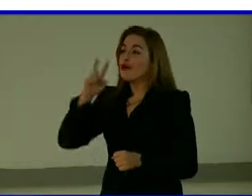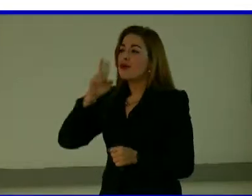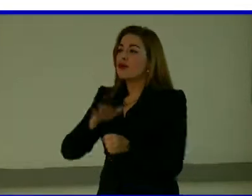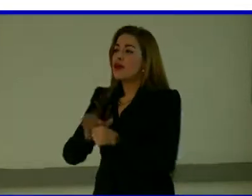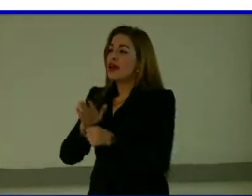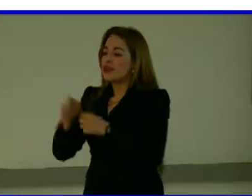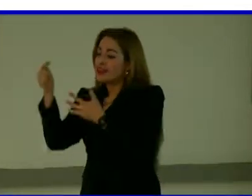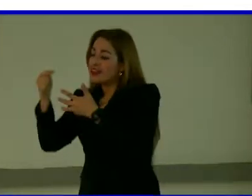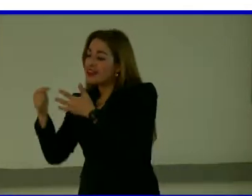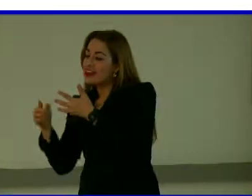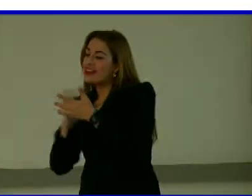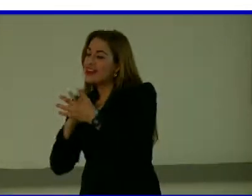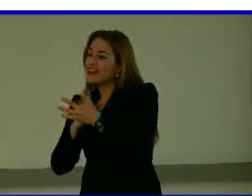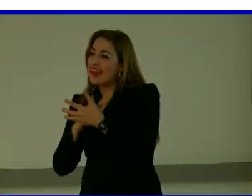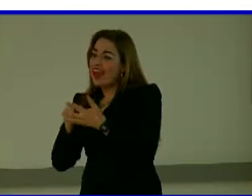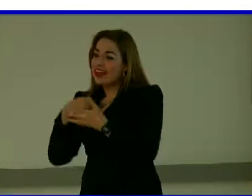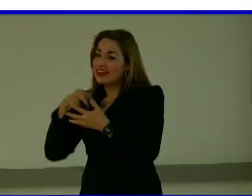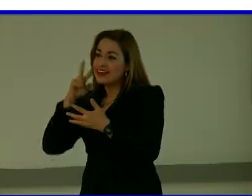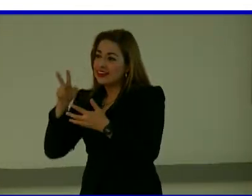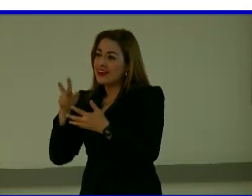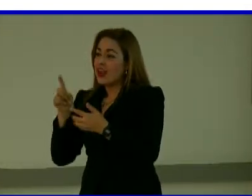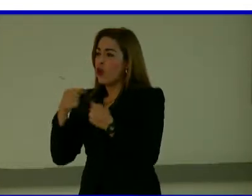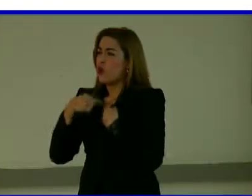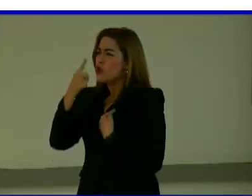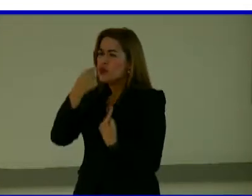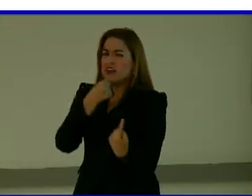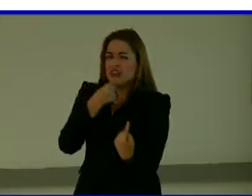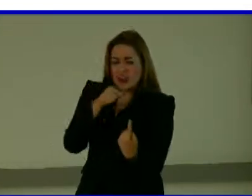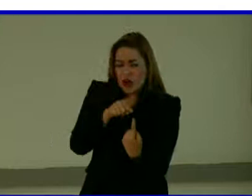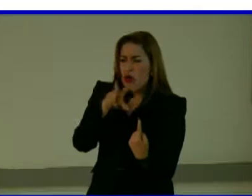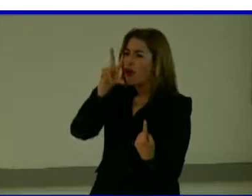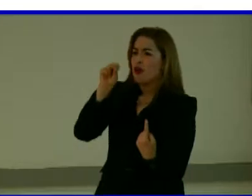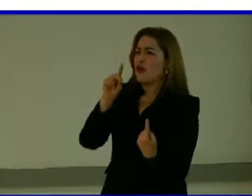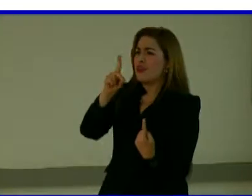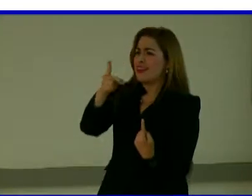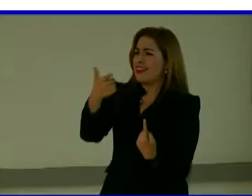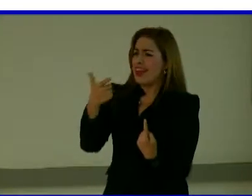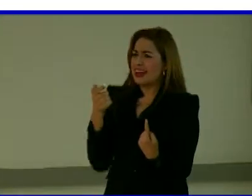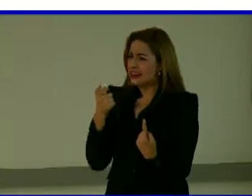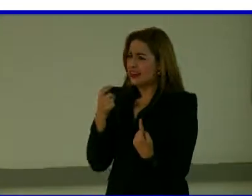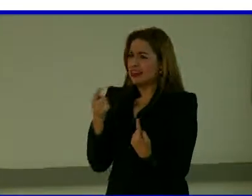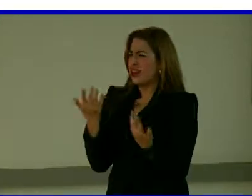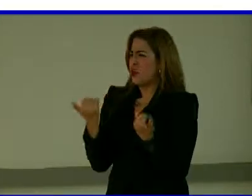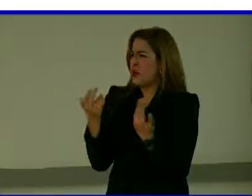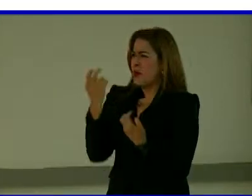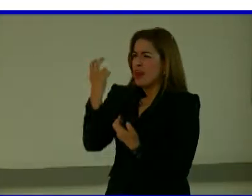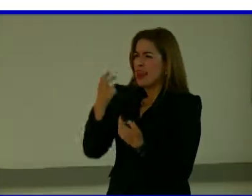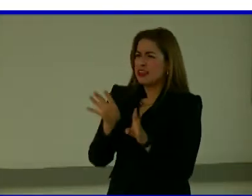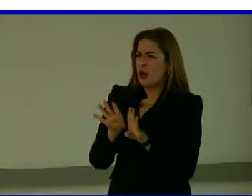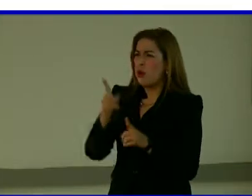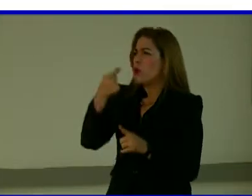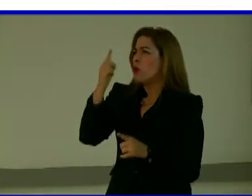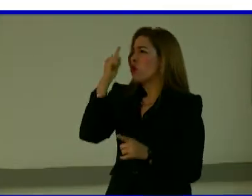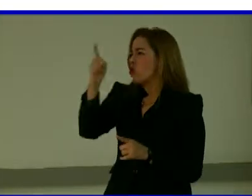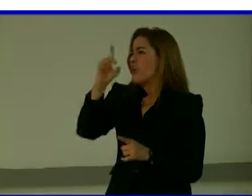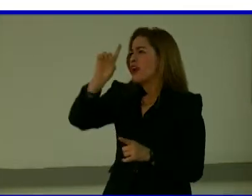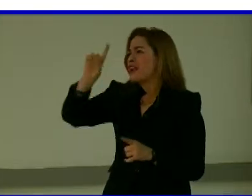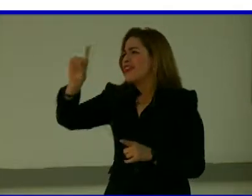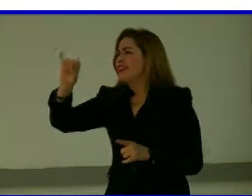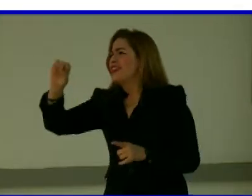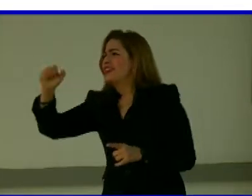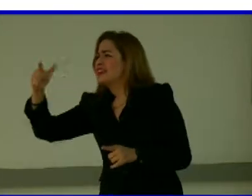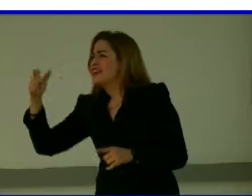es un diagnóstico. No hay tal cosa como un disléxico. Los niños pueden